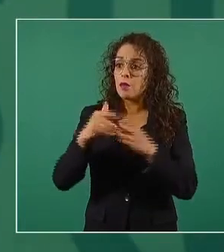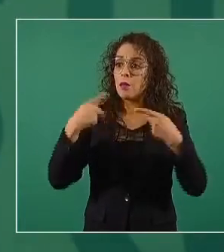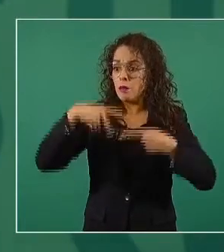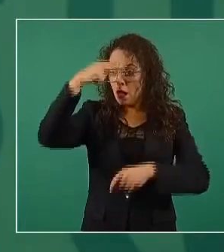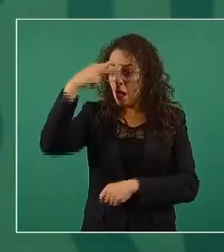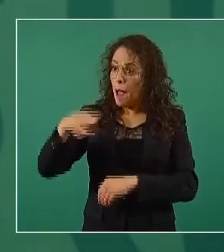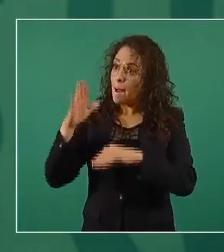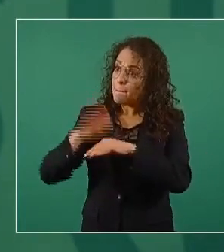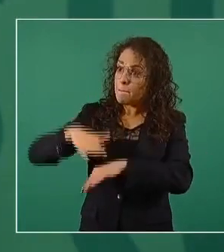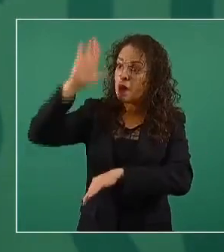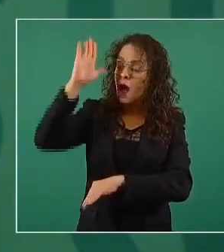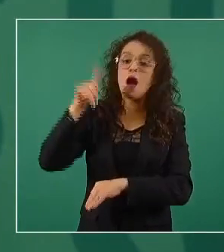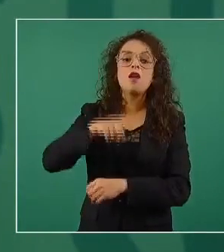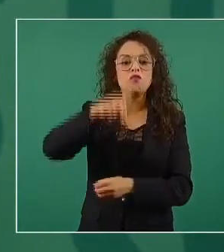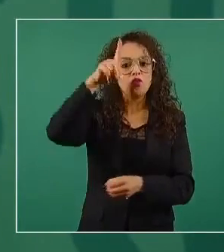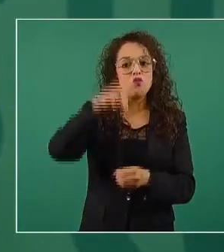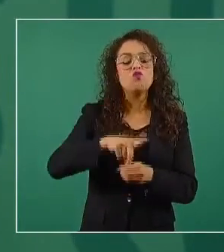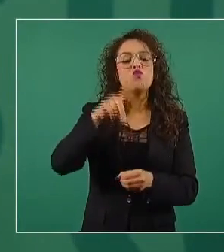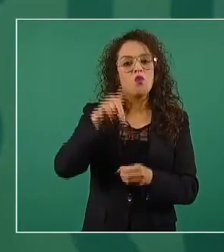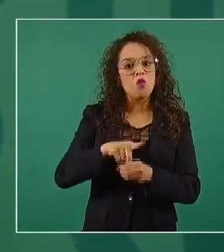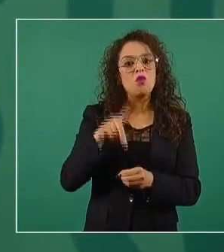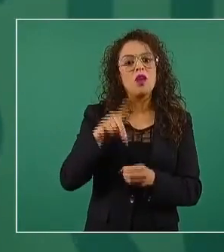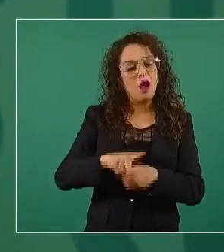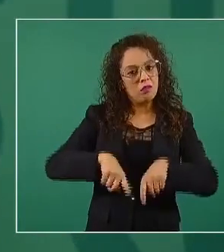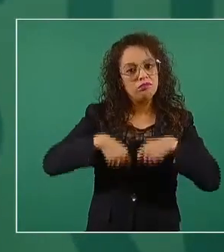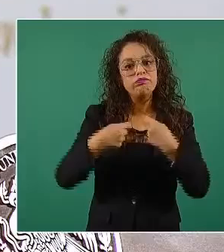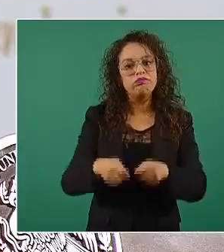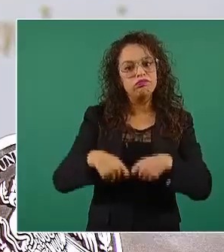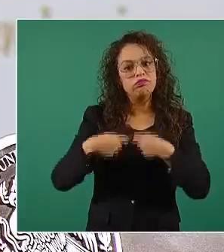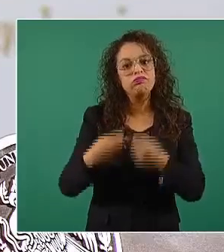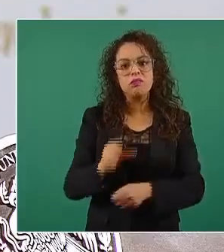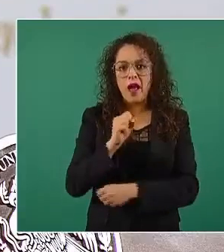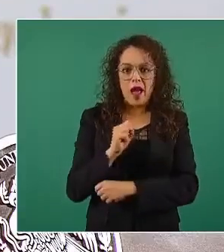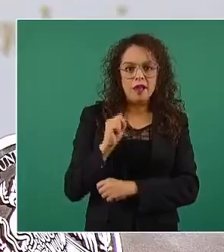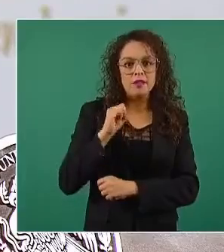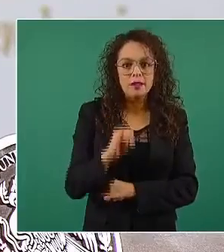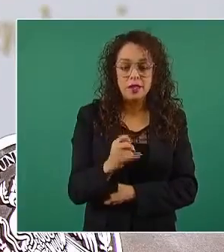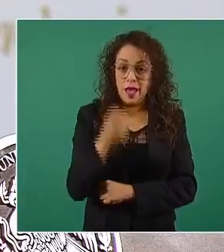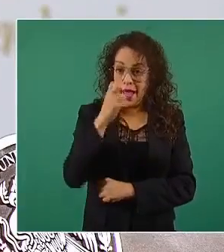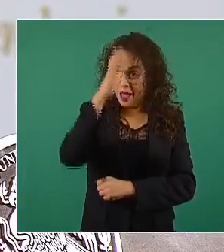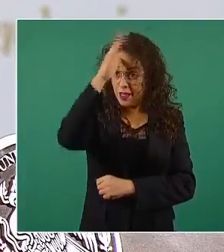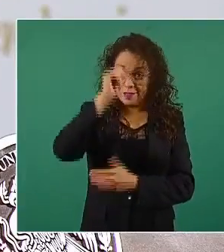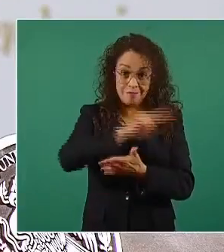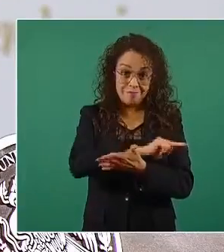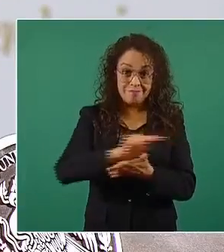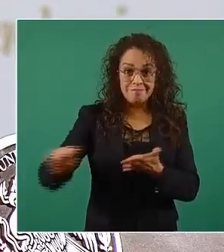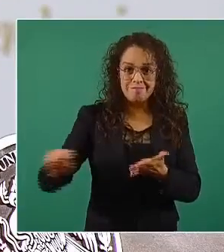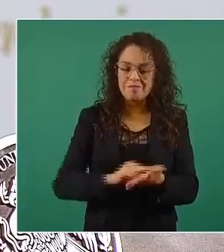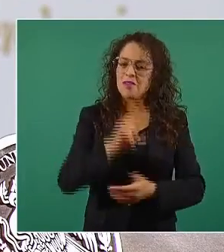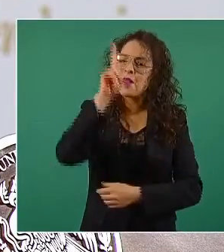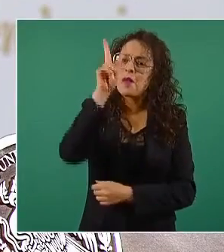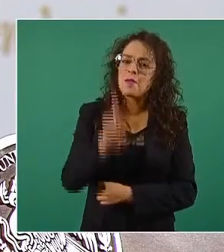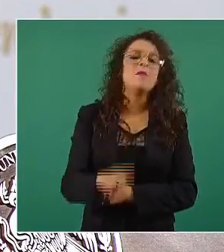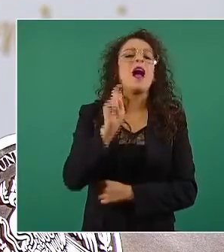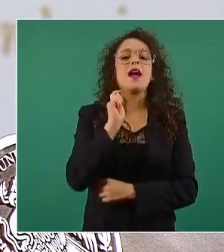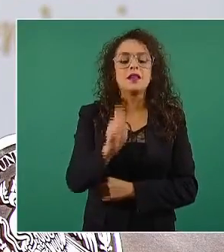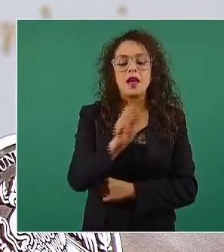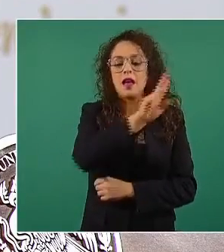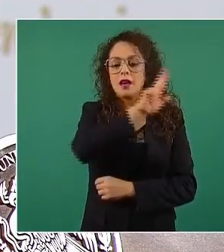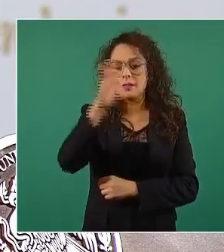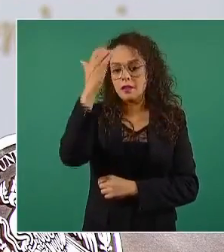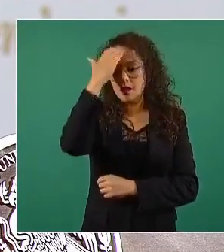convirtieron en donadores durante el evento. Este convenio es también, sin duda, un reconocimiento a